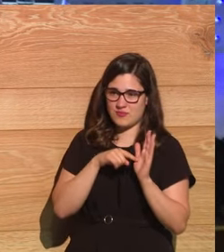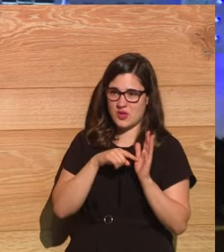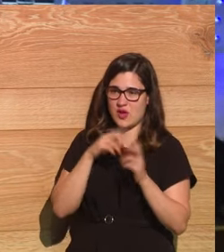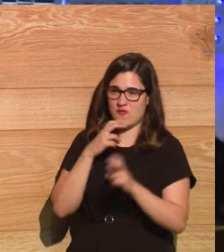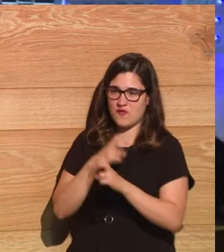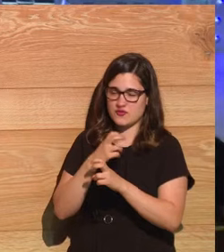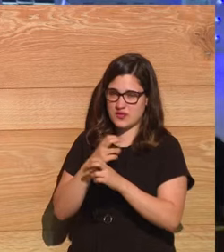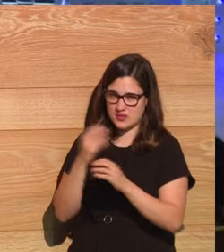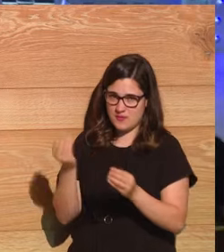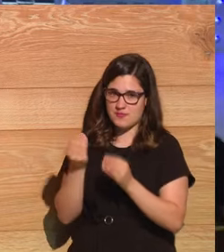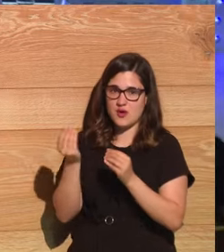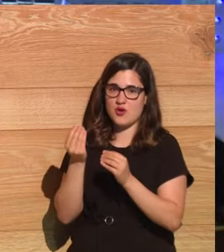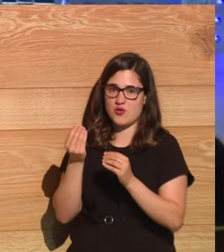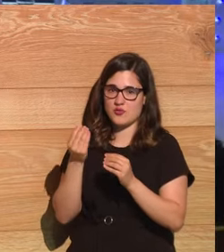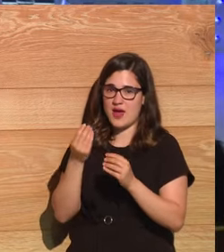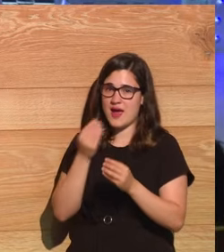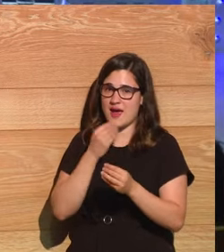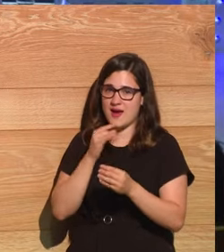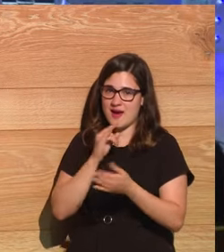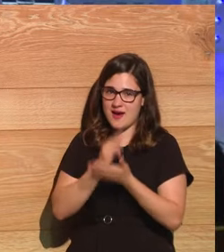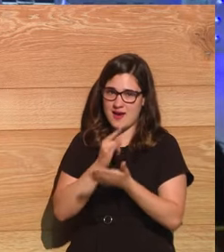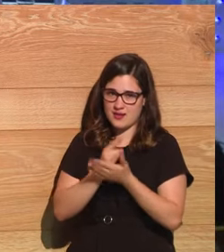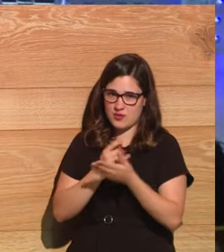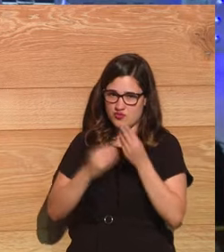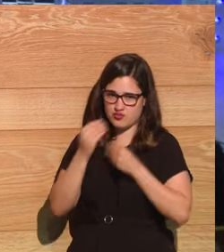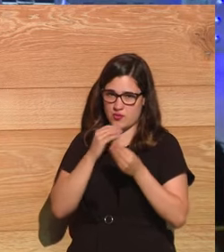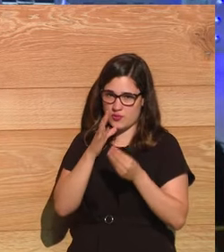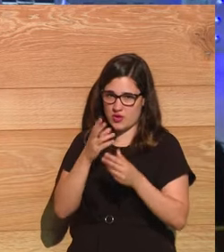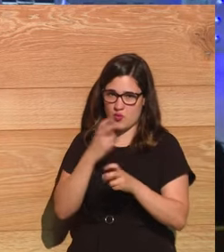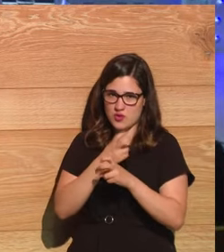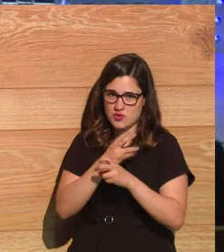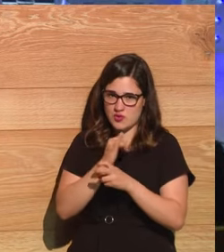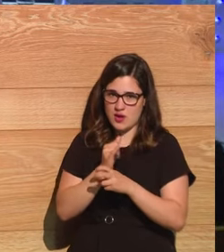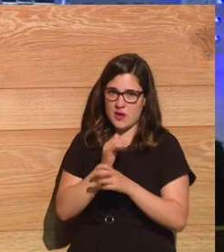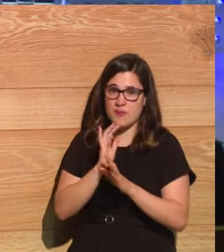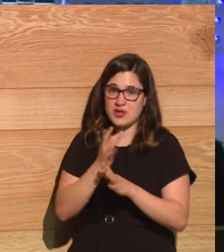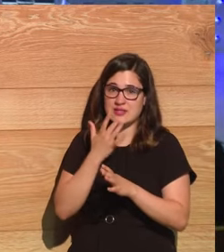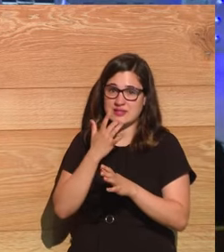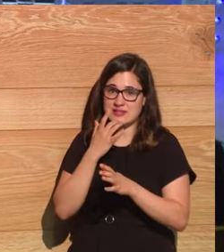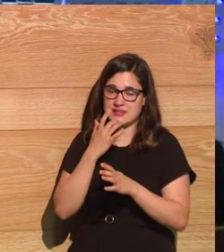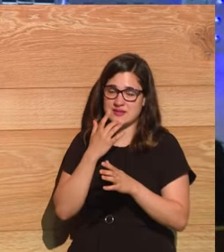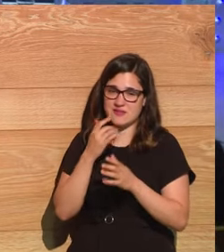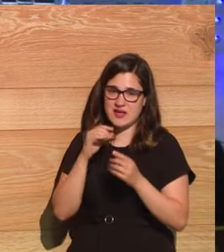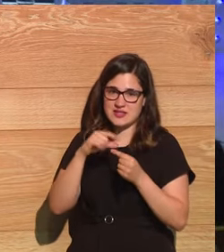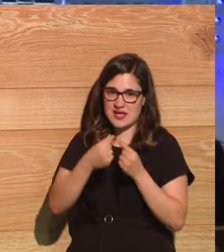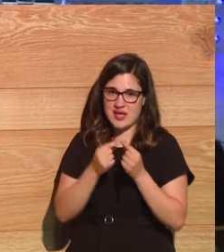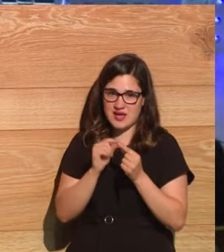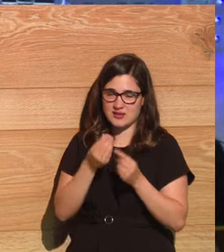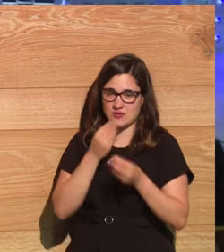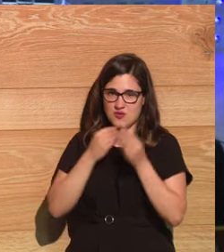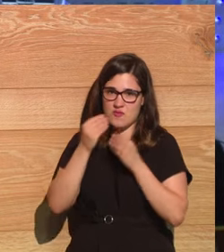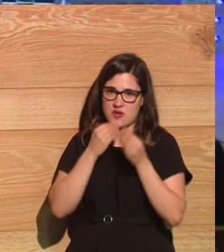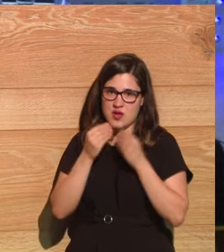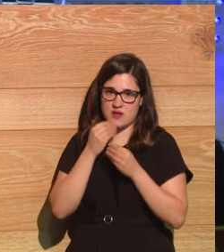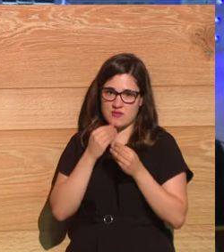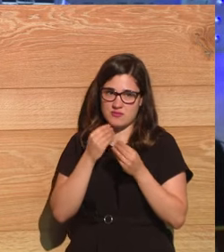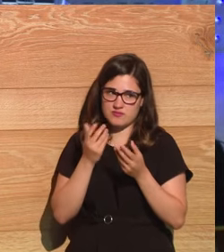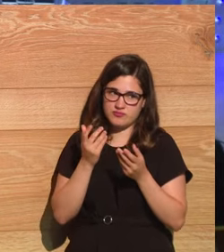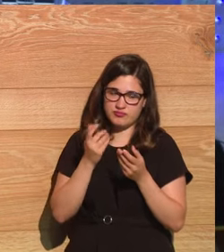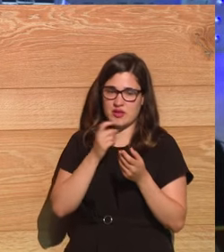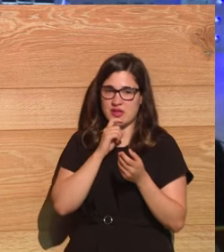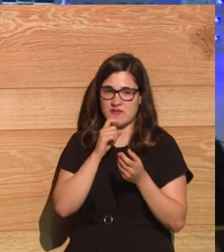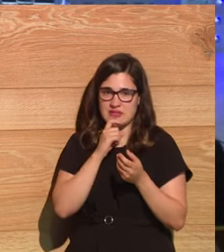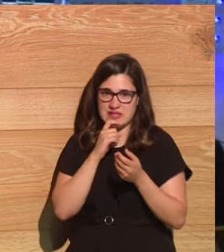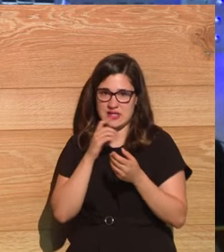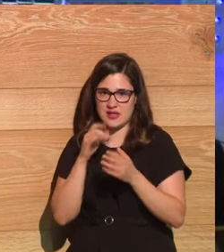mejor, ¿no? Claro, comían mucha carne porque los huesos quedan. Pero si comían cereales es mucho más difícil de probar, claro, arqueológicamente. Hay un sesgo. Bueno, pero